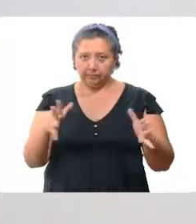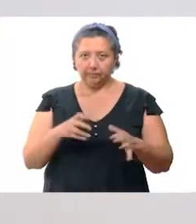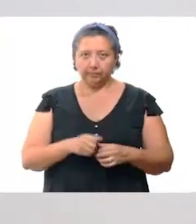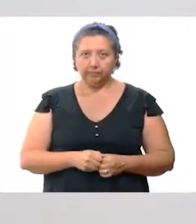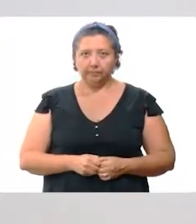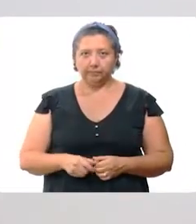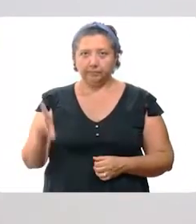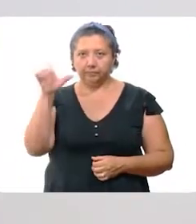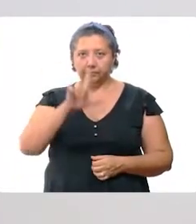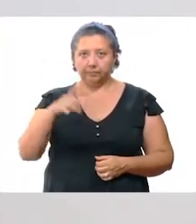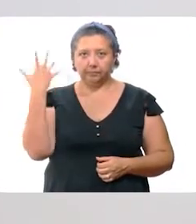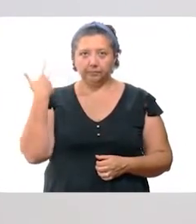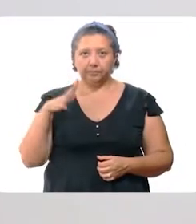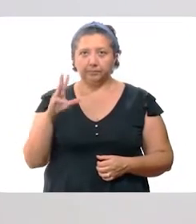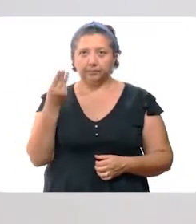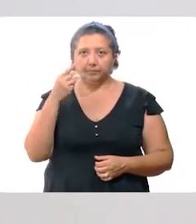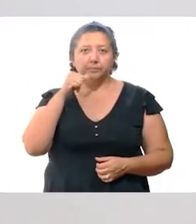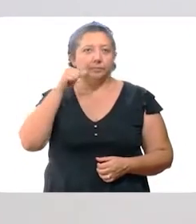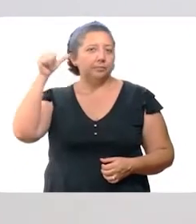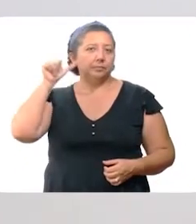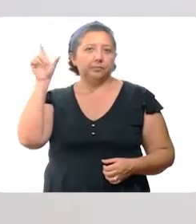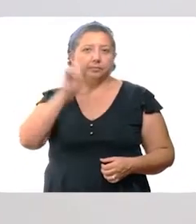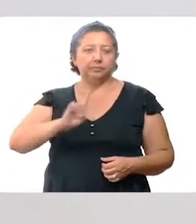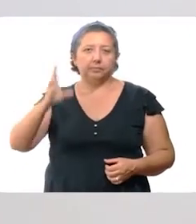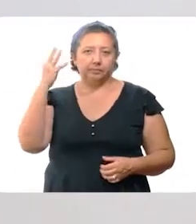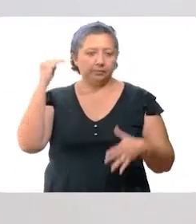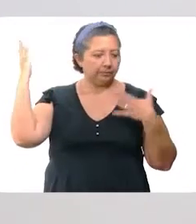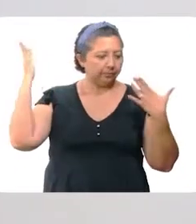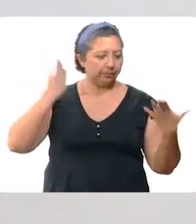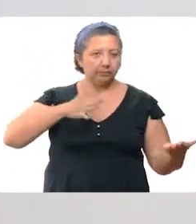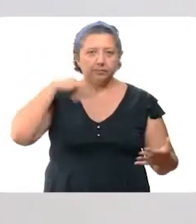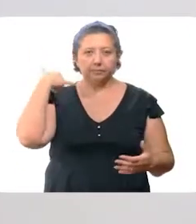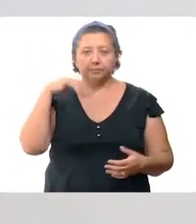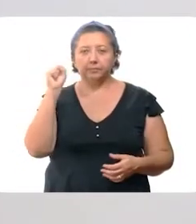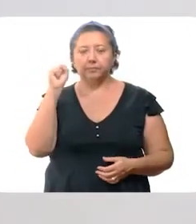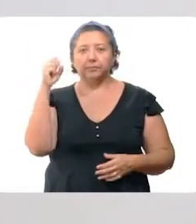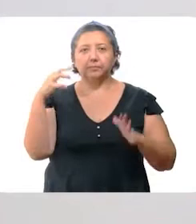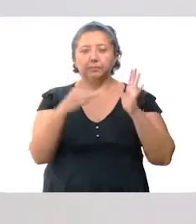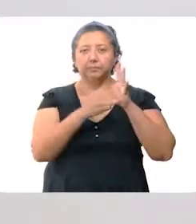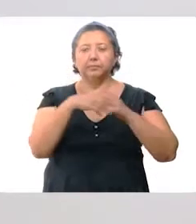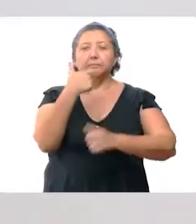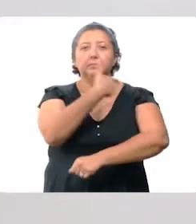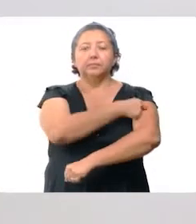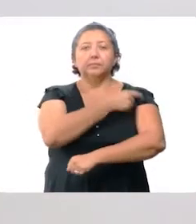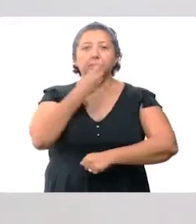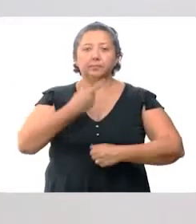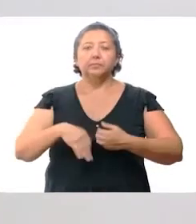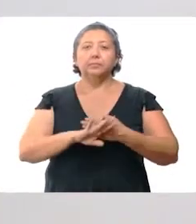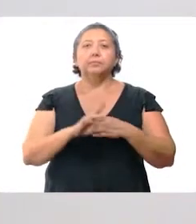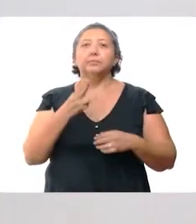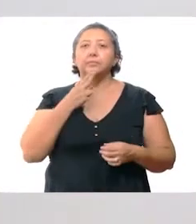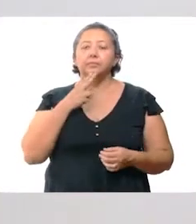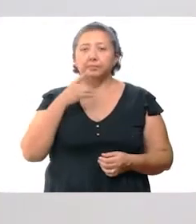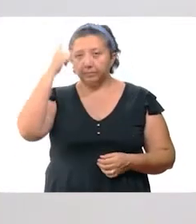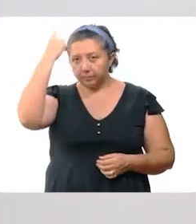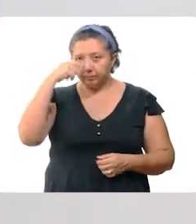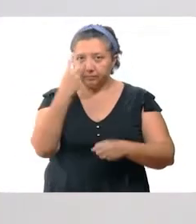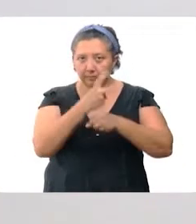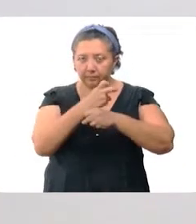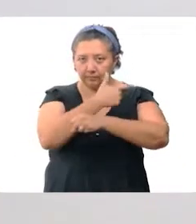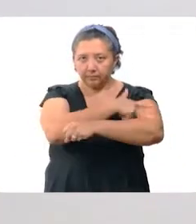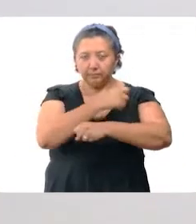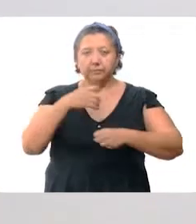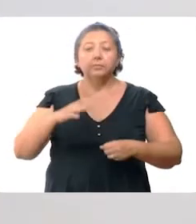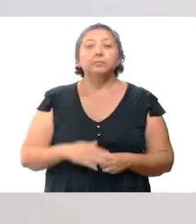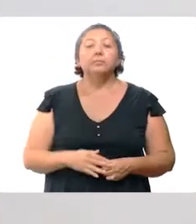del lunes 10 de mayo. Ayer domingo 9 llegaron a Yucatán 60,000 vacunas contra el coronavirus que serán utilizadas para segundas dosis